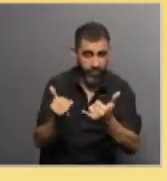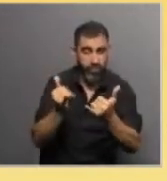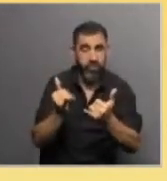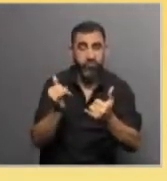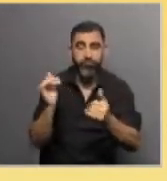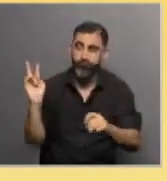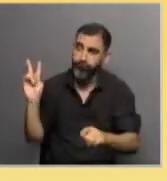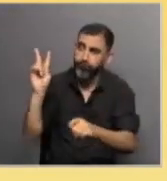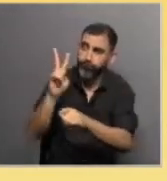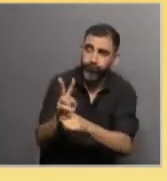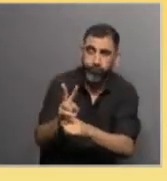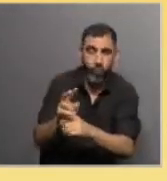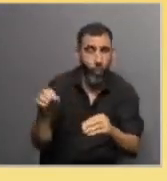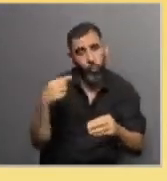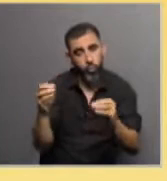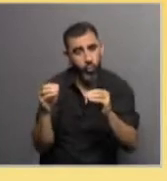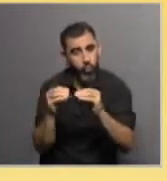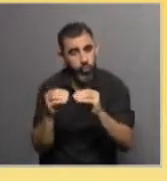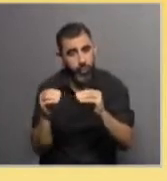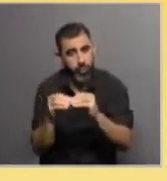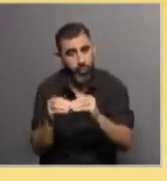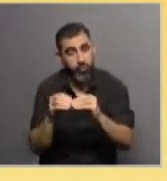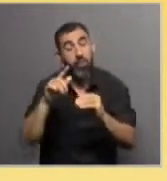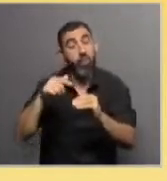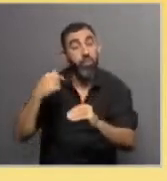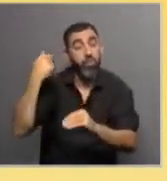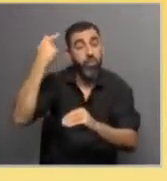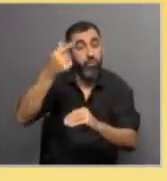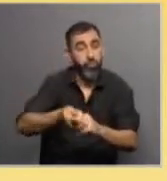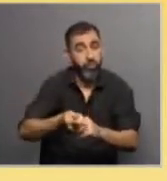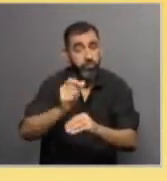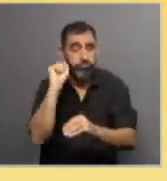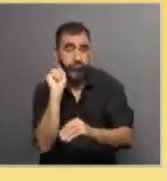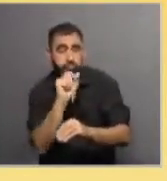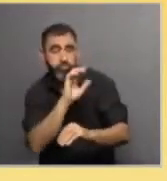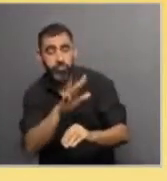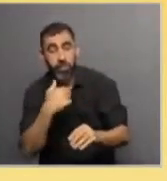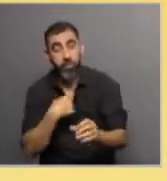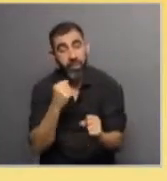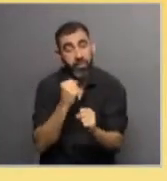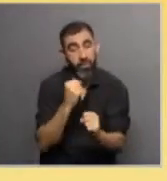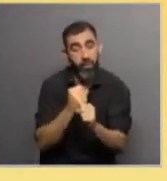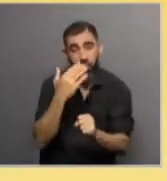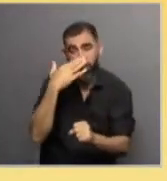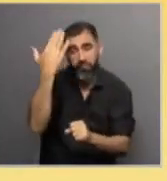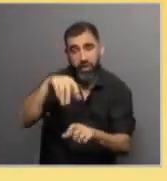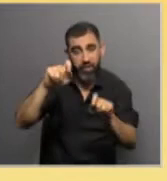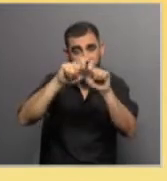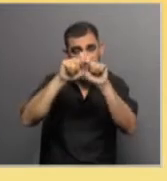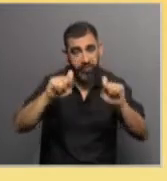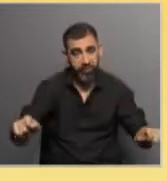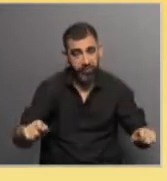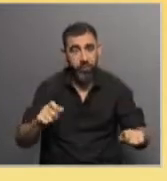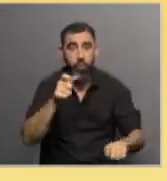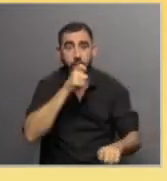visitados por otros colegas, y fue posteriormente caracterizado en mi trabajo final de grado como